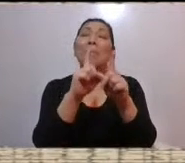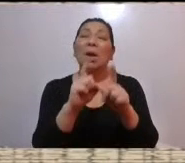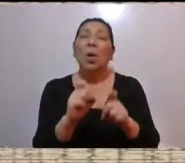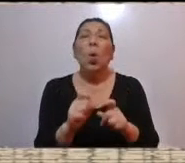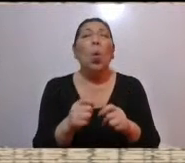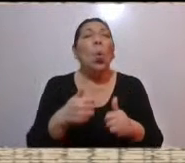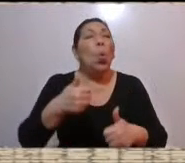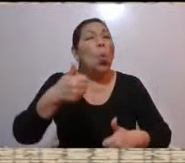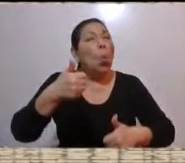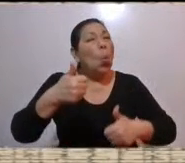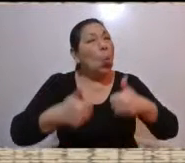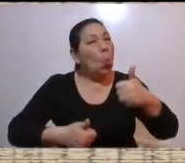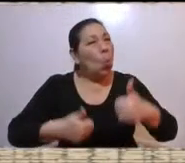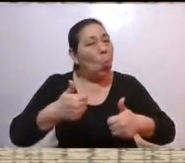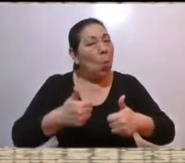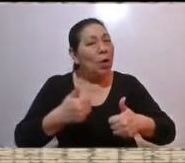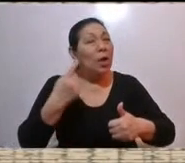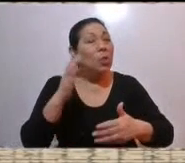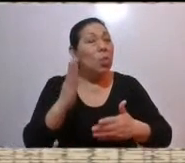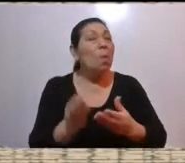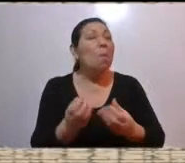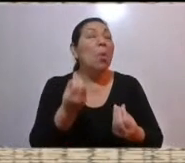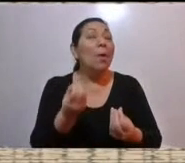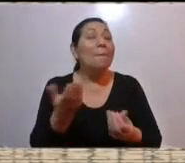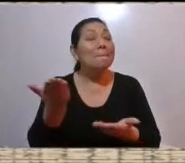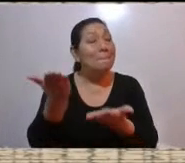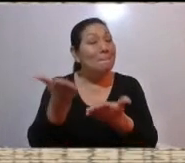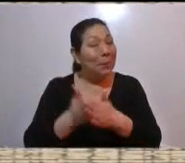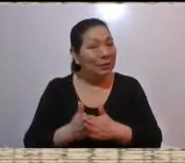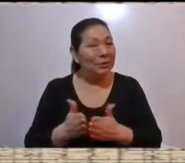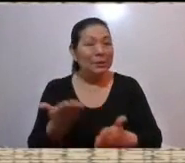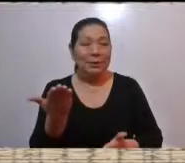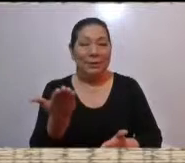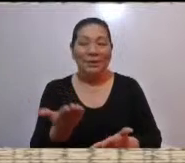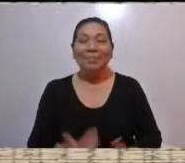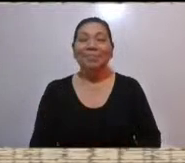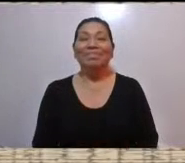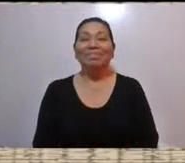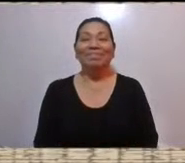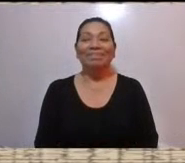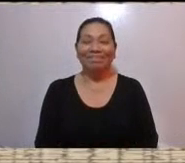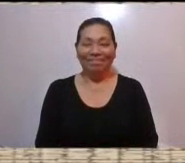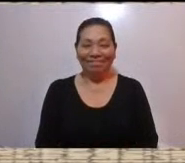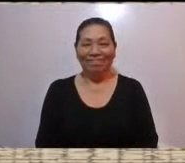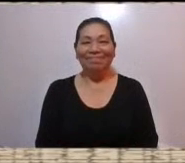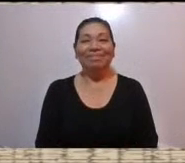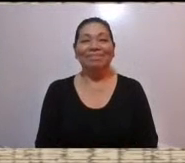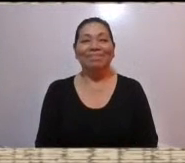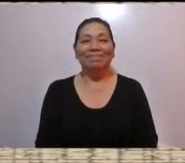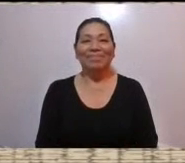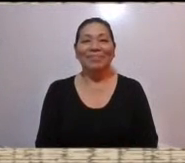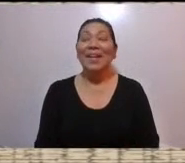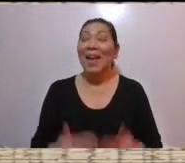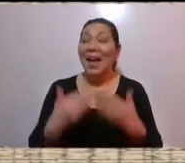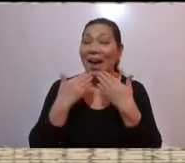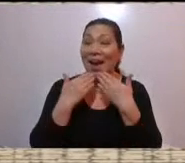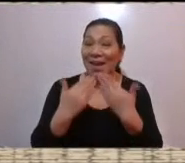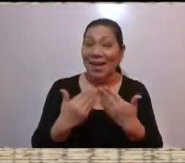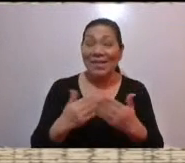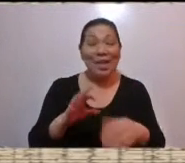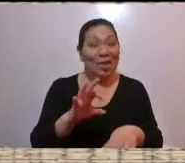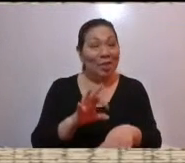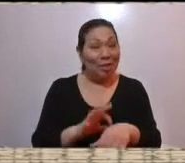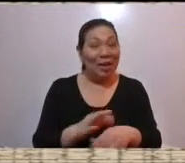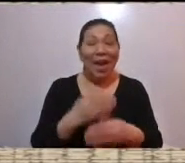empezar preguntándole cuáles son los hechos del caso y el petitorio. Gracias. Adelante.